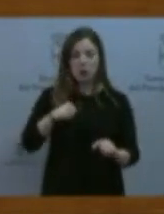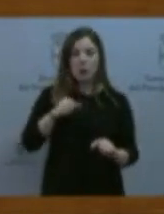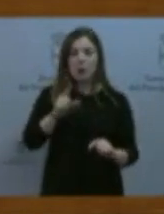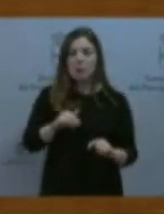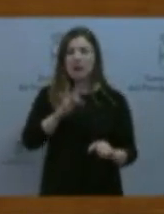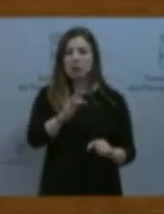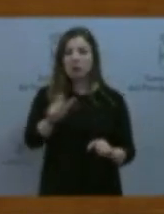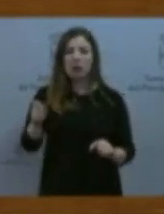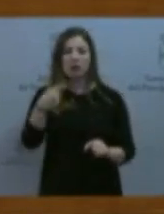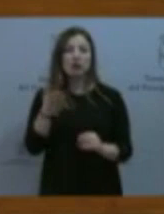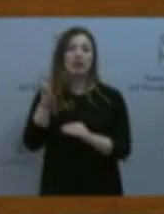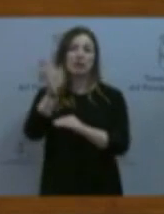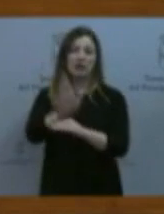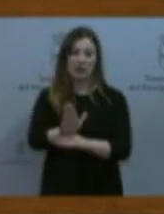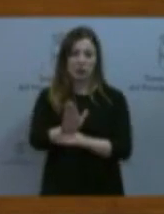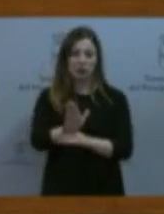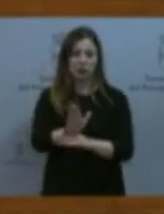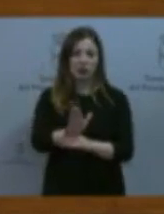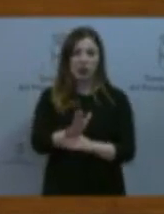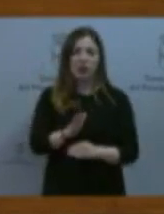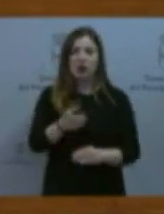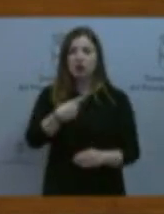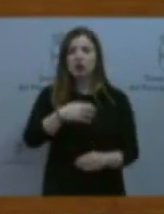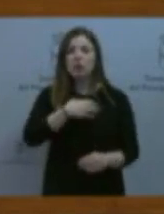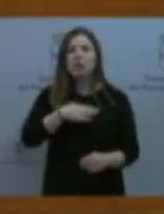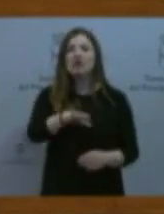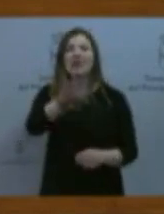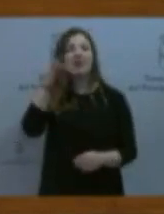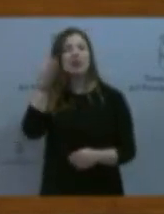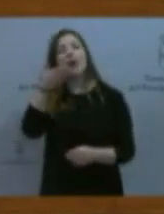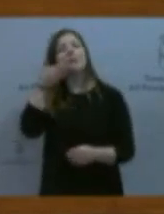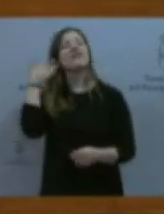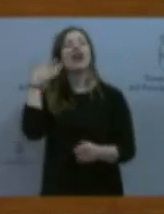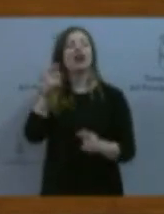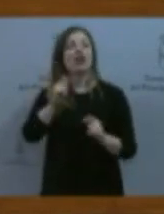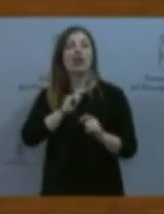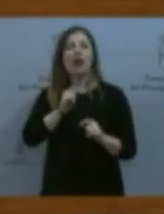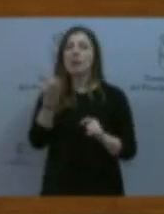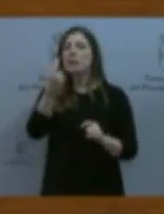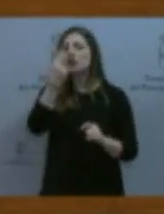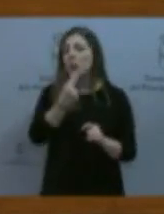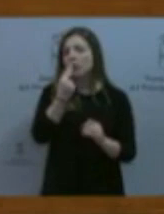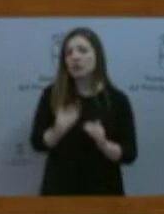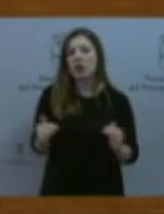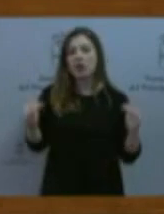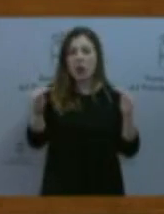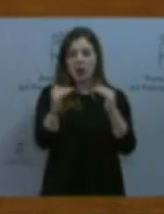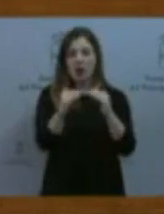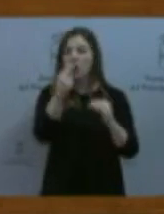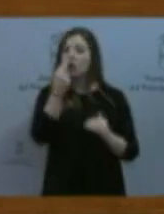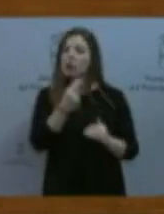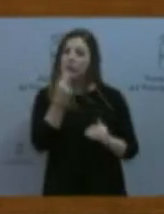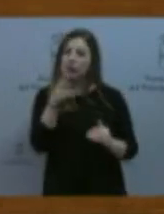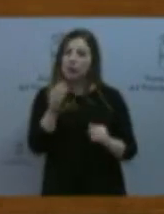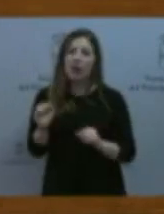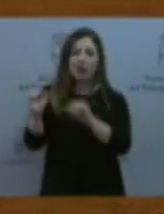debemos decidir desde el privilegio, sino desde el compromiso con la igualdad, con el compromiso con la defensa de la separación de poderes y